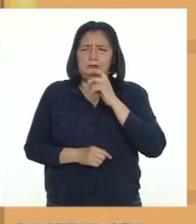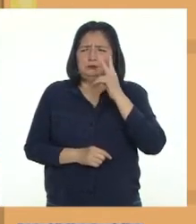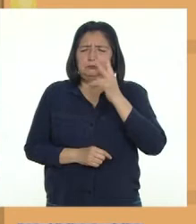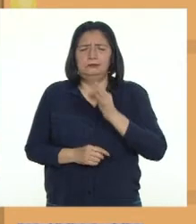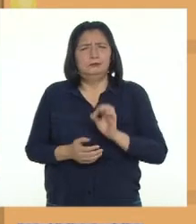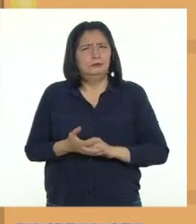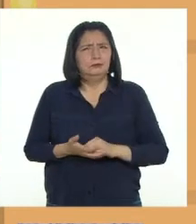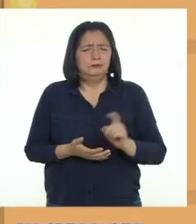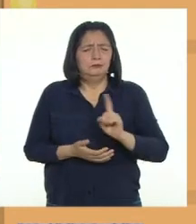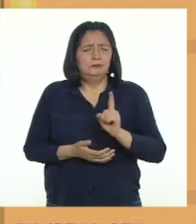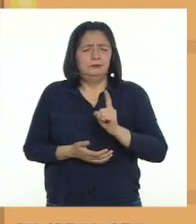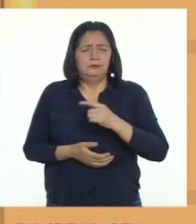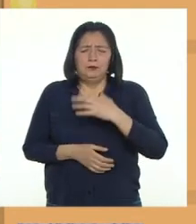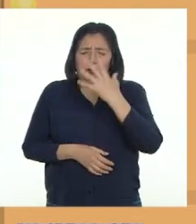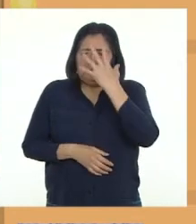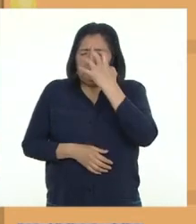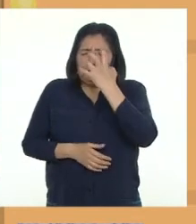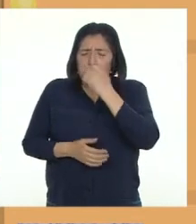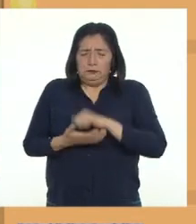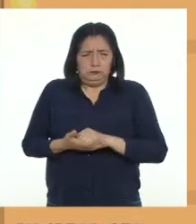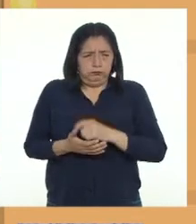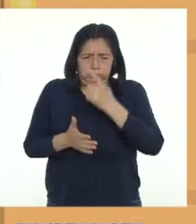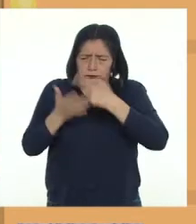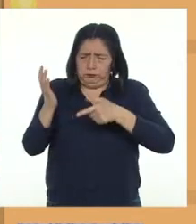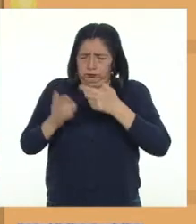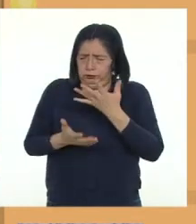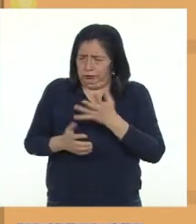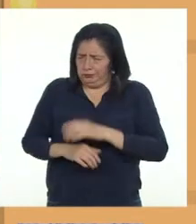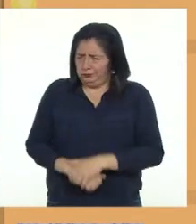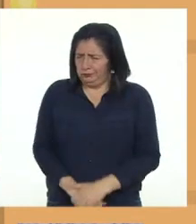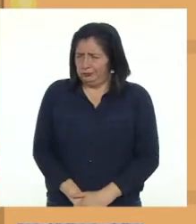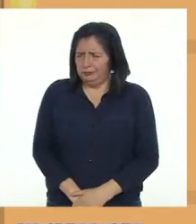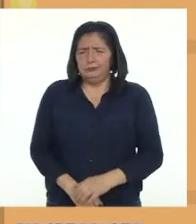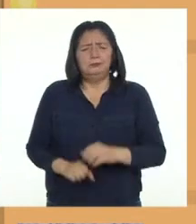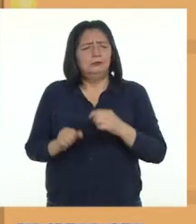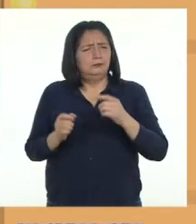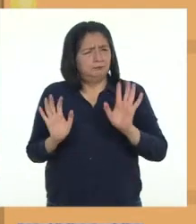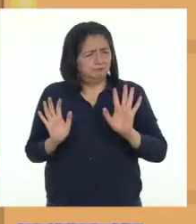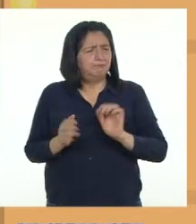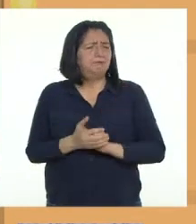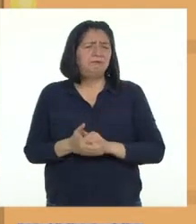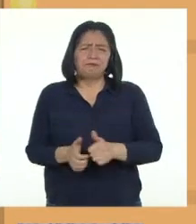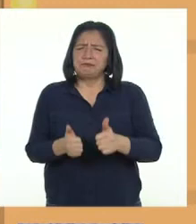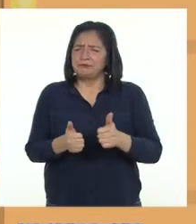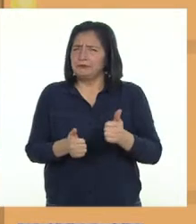Creo que no estoy molesta. ¿Qué? Miren,